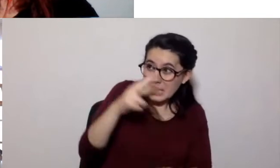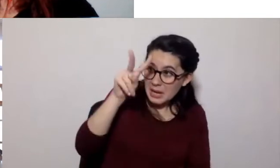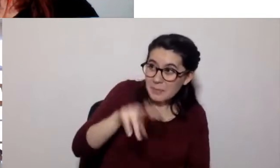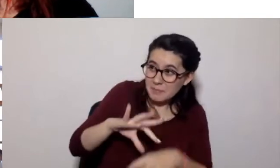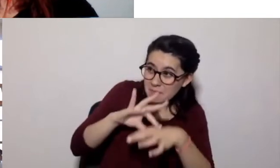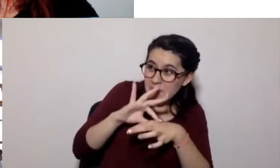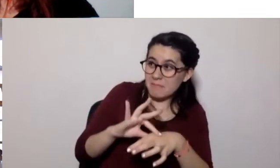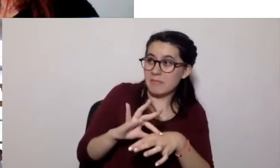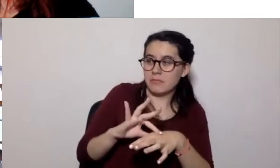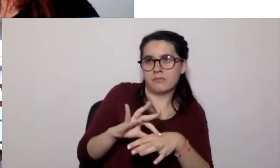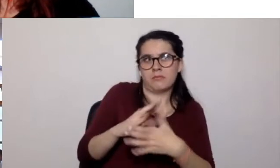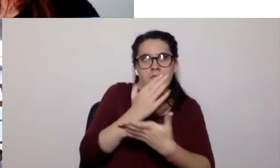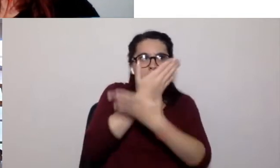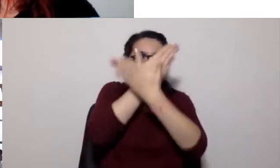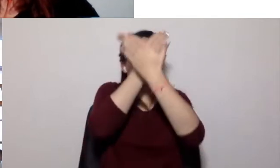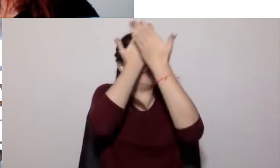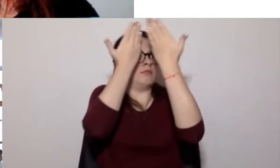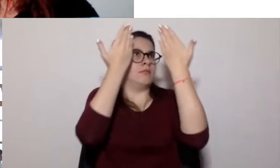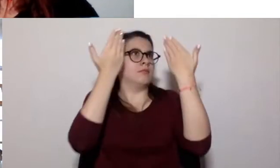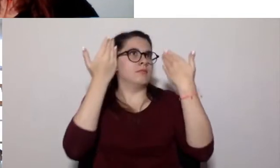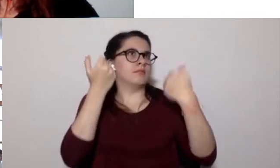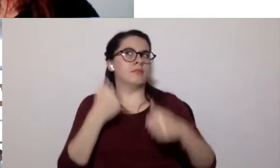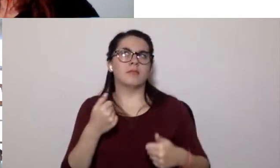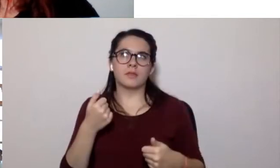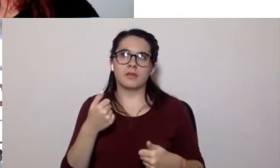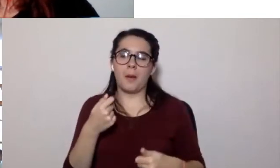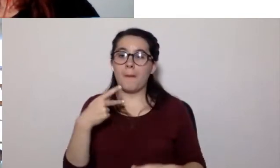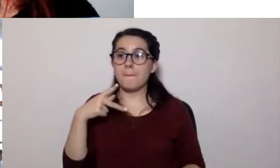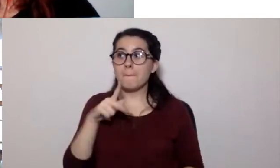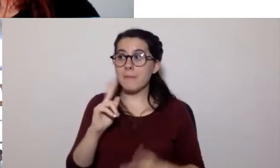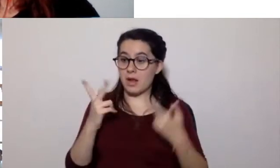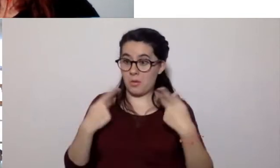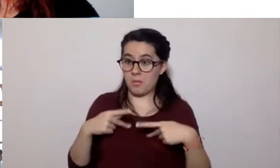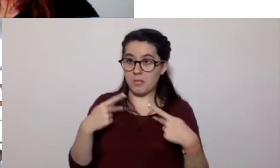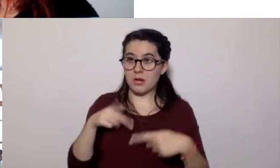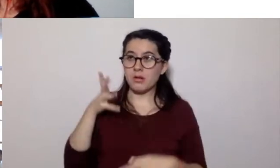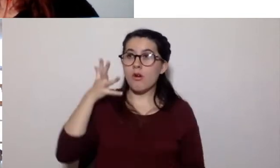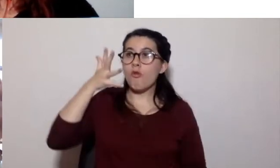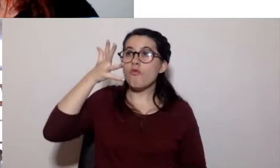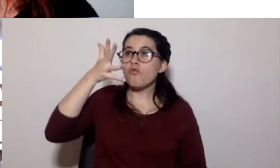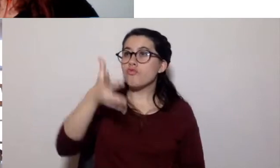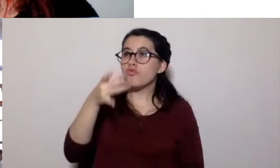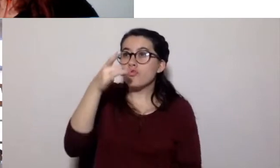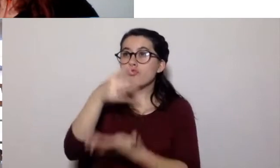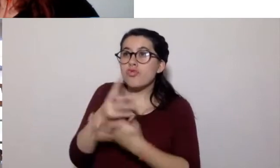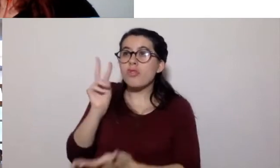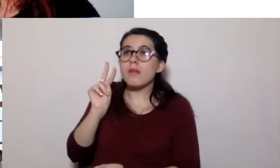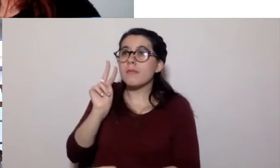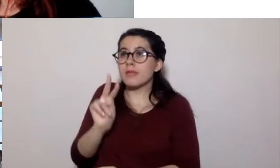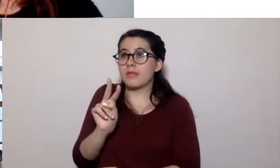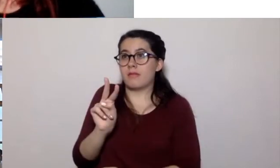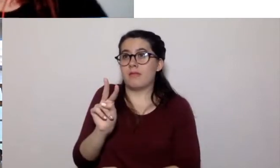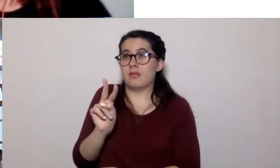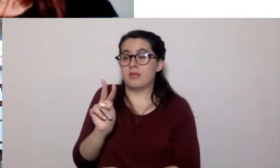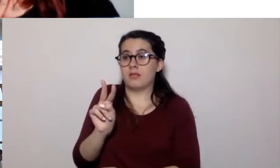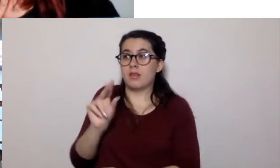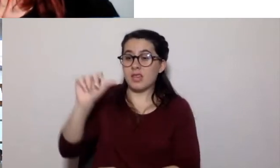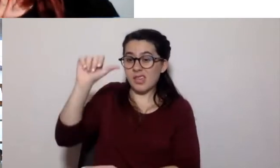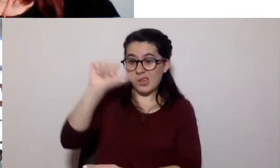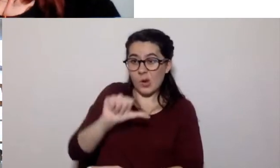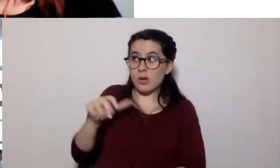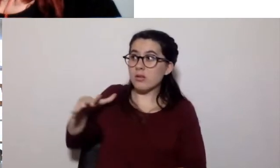Y entonces te concentras tanto en el futuro que se te olvida voltear a ver lo que tienes a tu alrededor. Se te